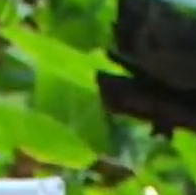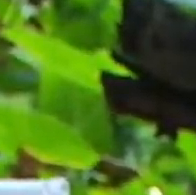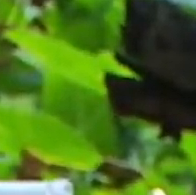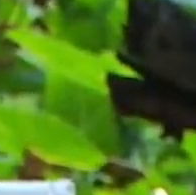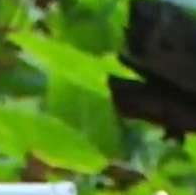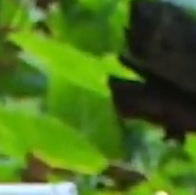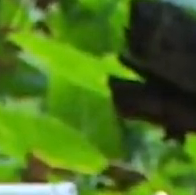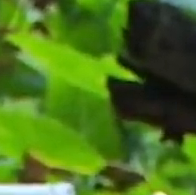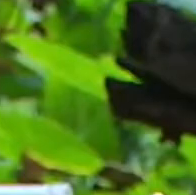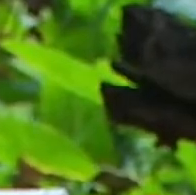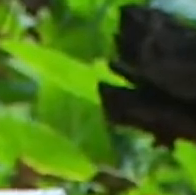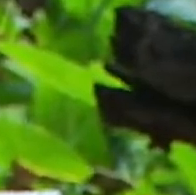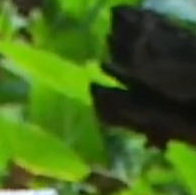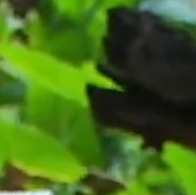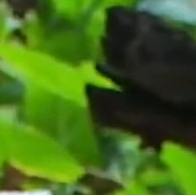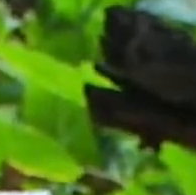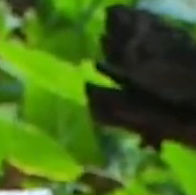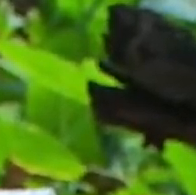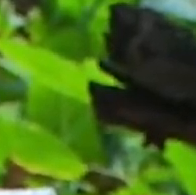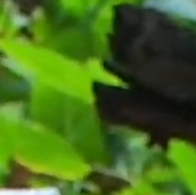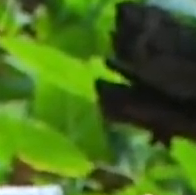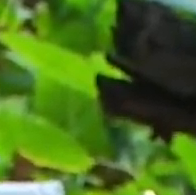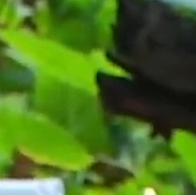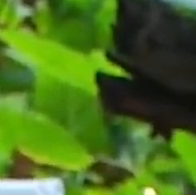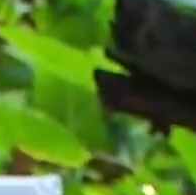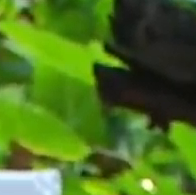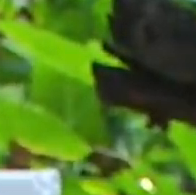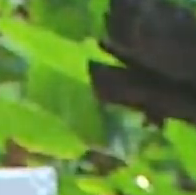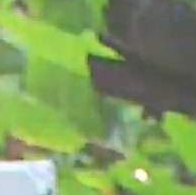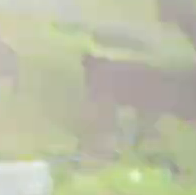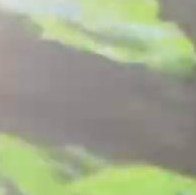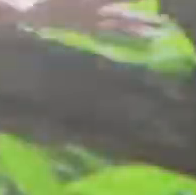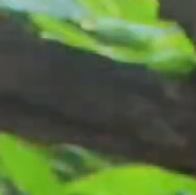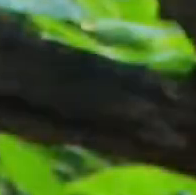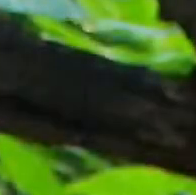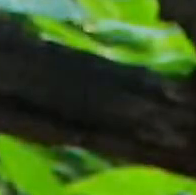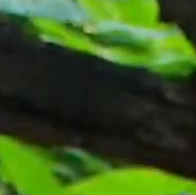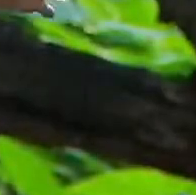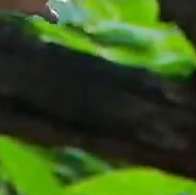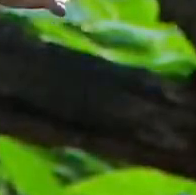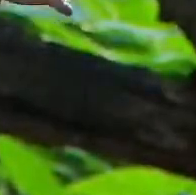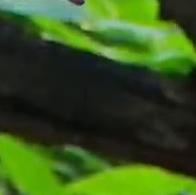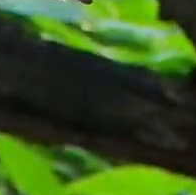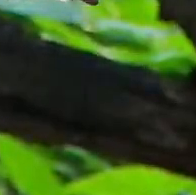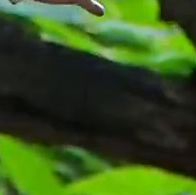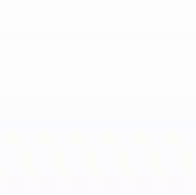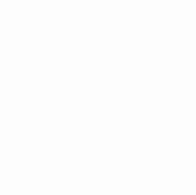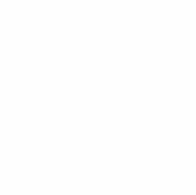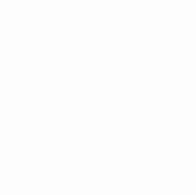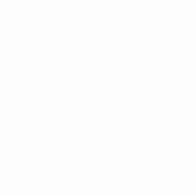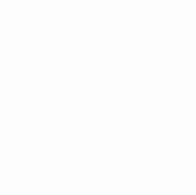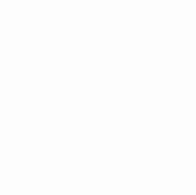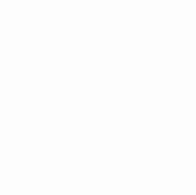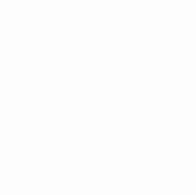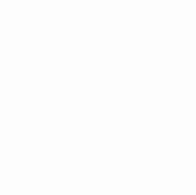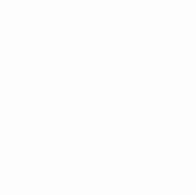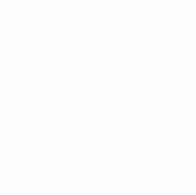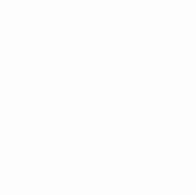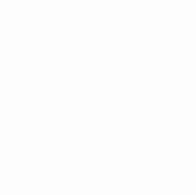Vida Plena, tu programa con Luisa Vidal. Vida